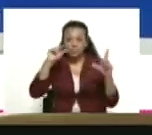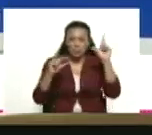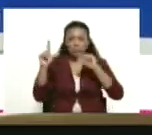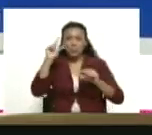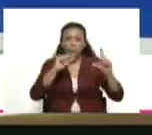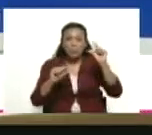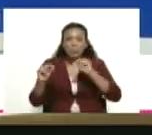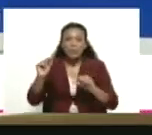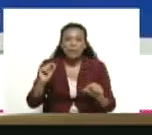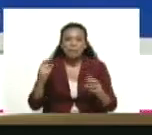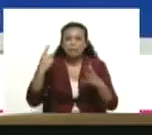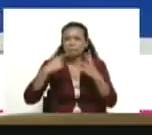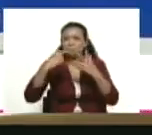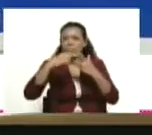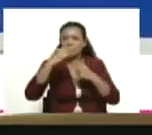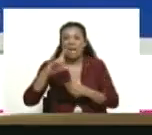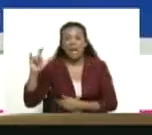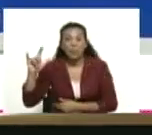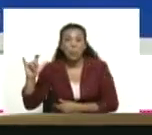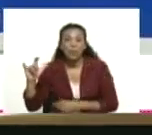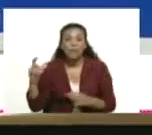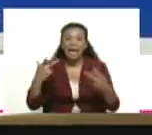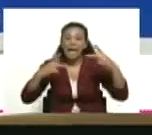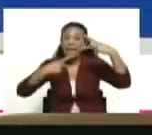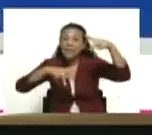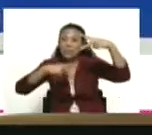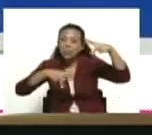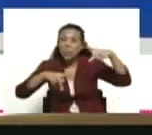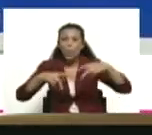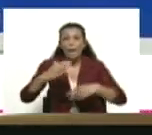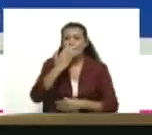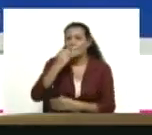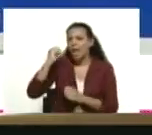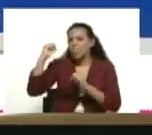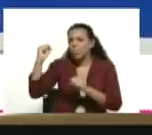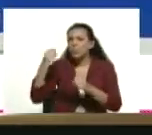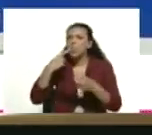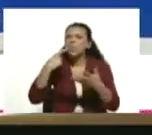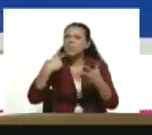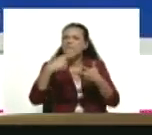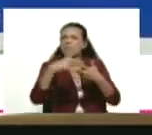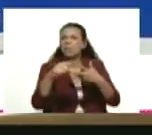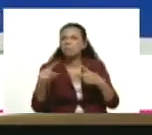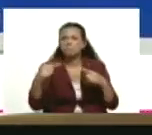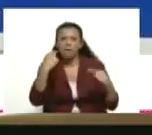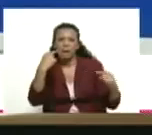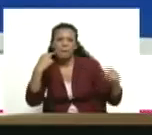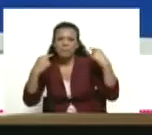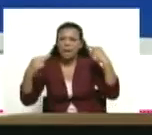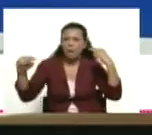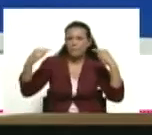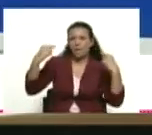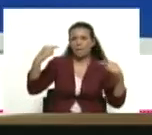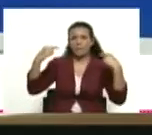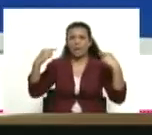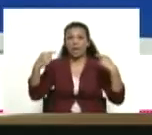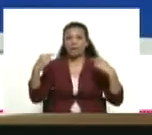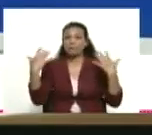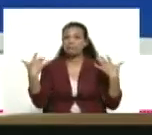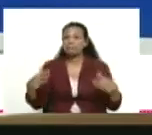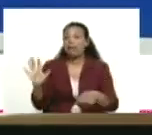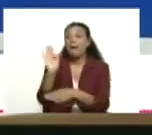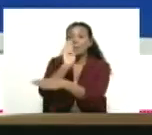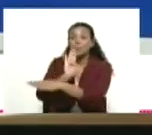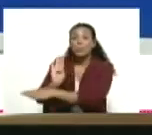sacar en Instagram, en TikTok, Maduro esto, Maduro aquella. Yo digo, Dios santo, protégeme con